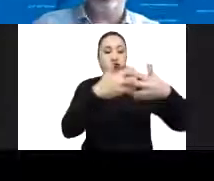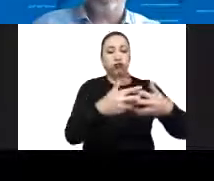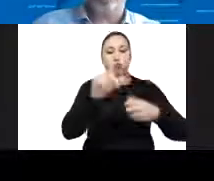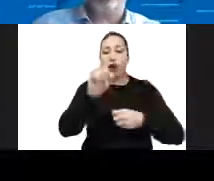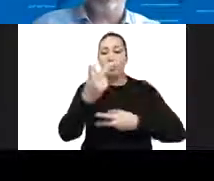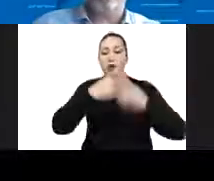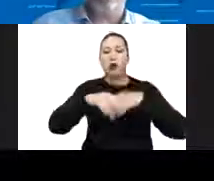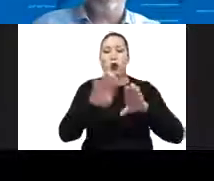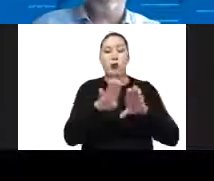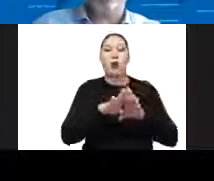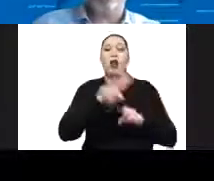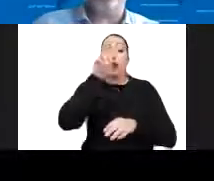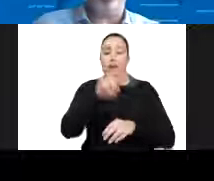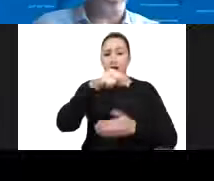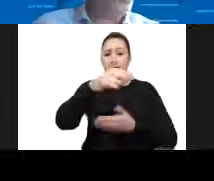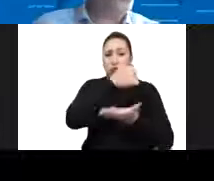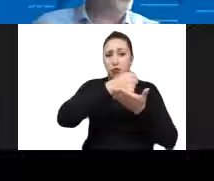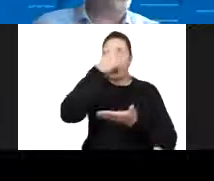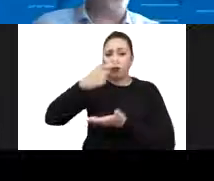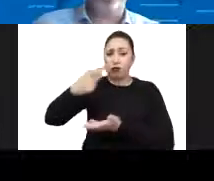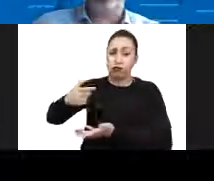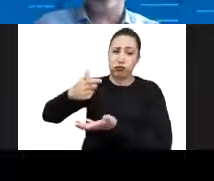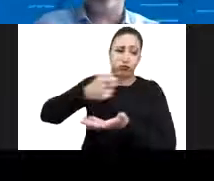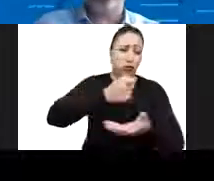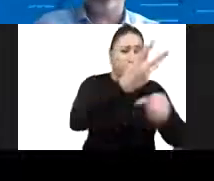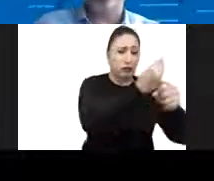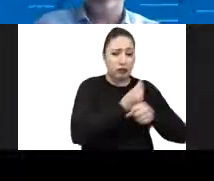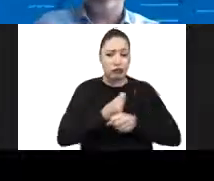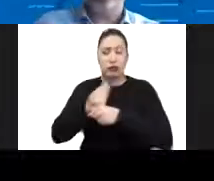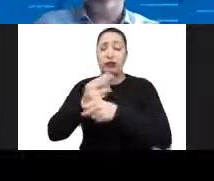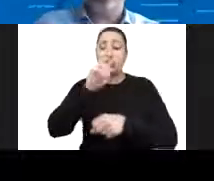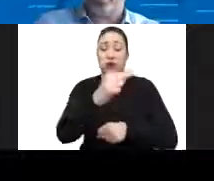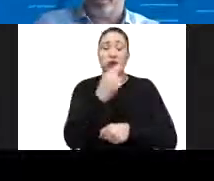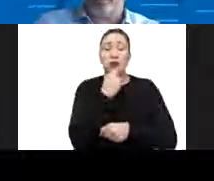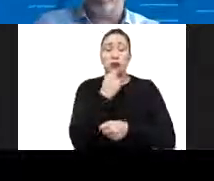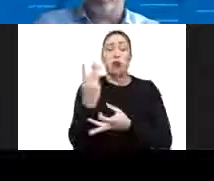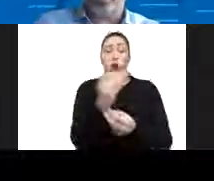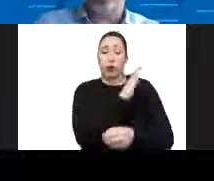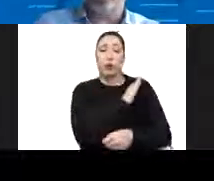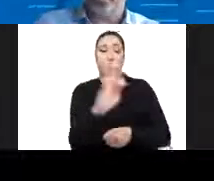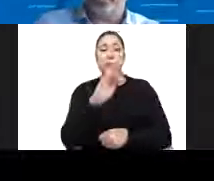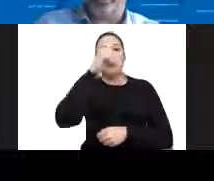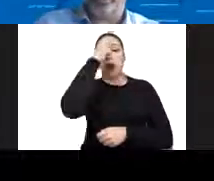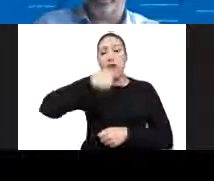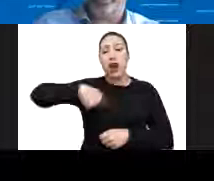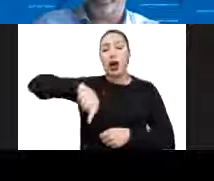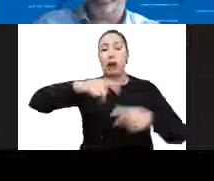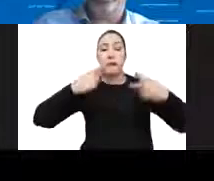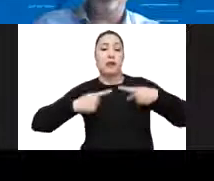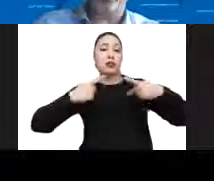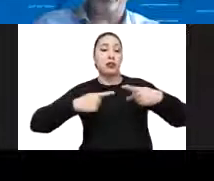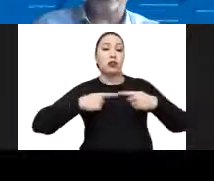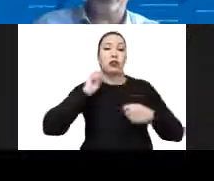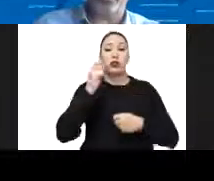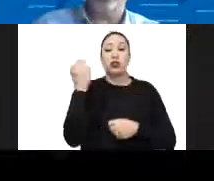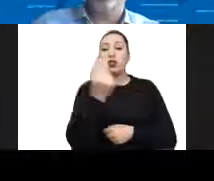que se puede realizar en la Ciudad de México que puede llegar a reducir la necesidad de un